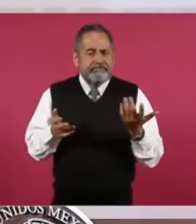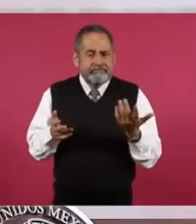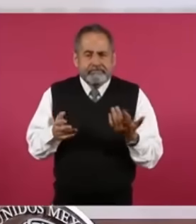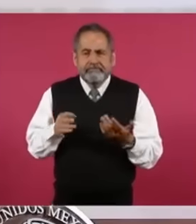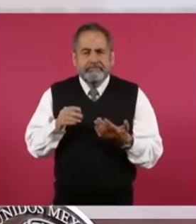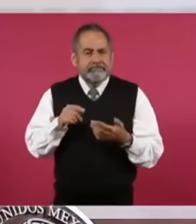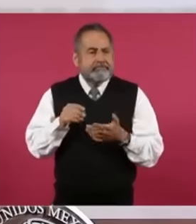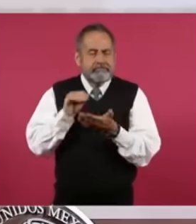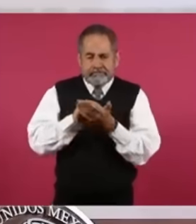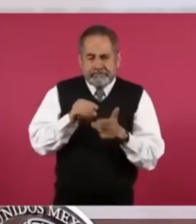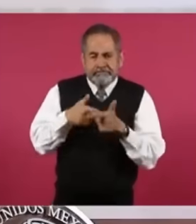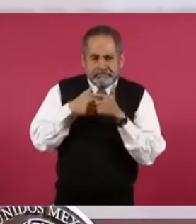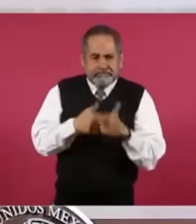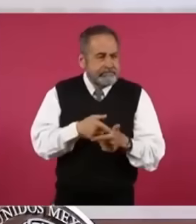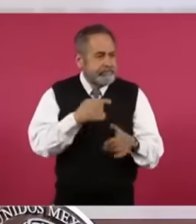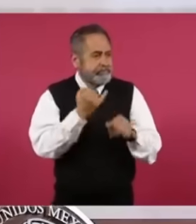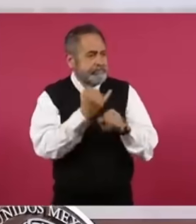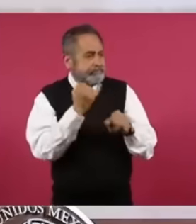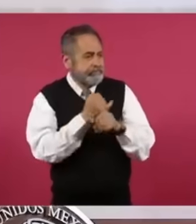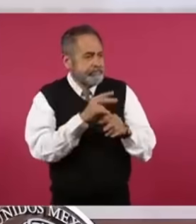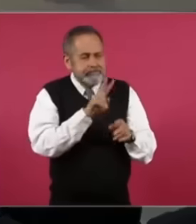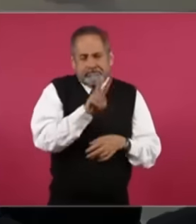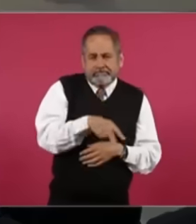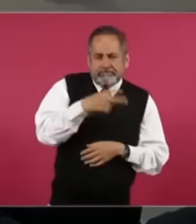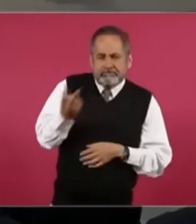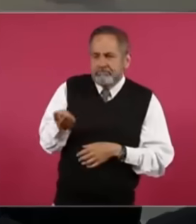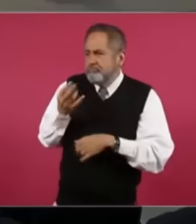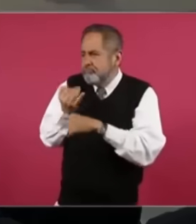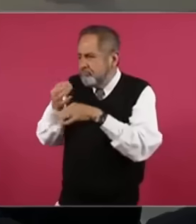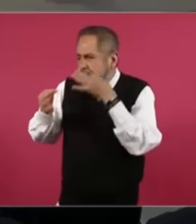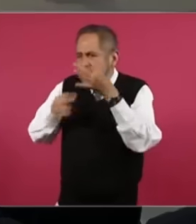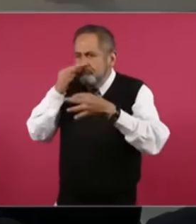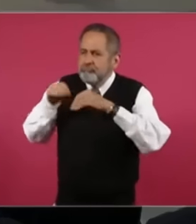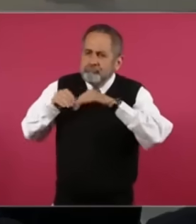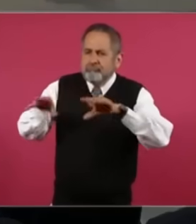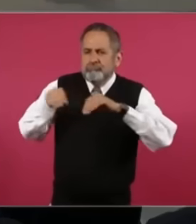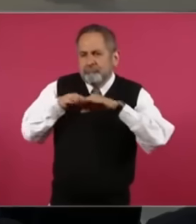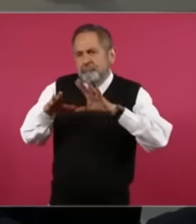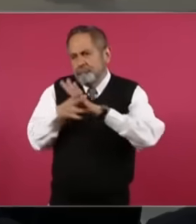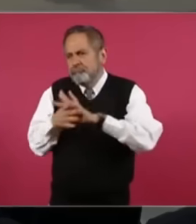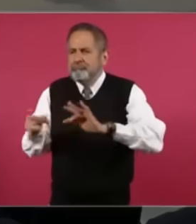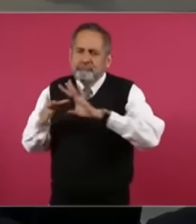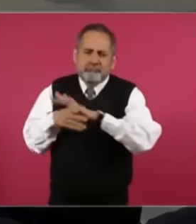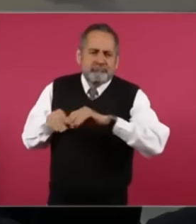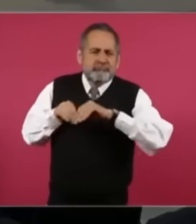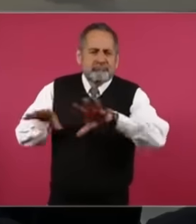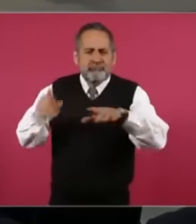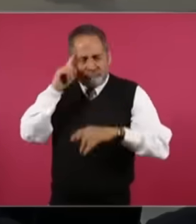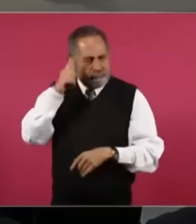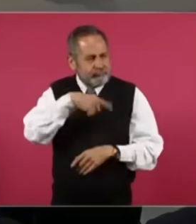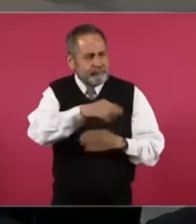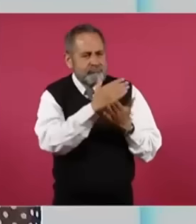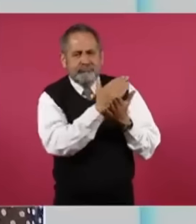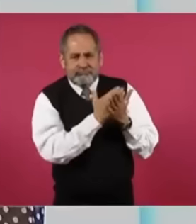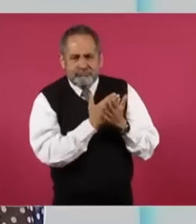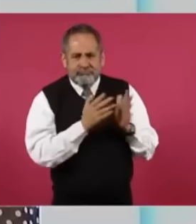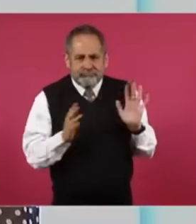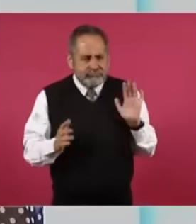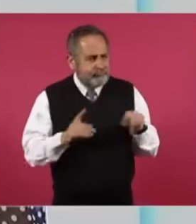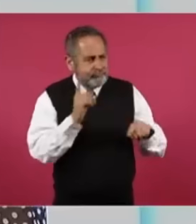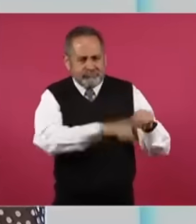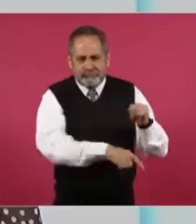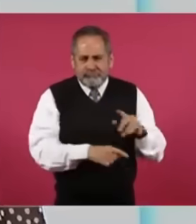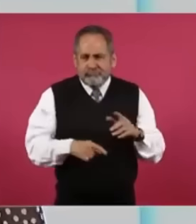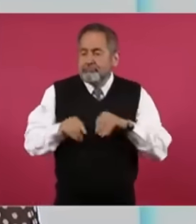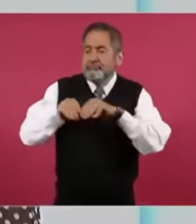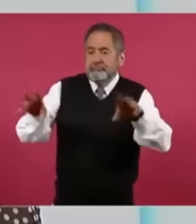sigan formando estas redes alternativas de información para que no el resto de la